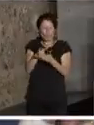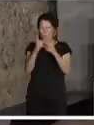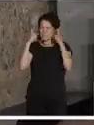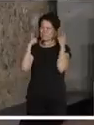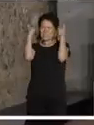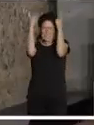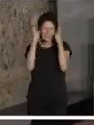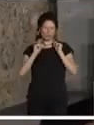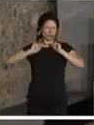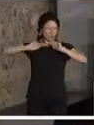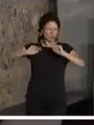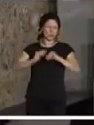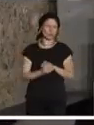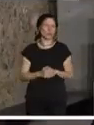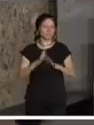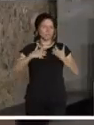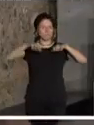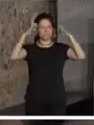esfuerzos